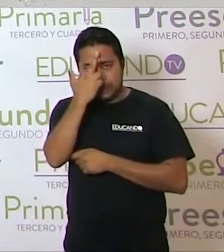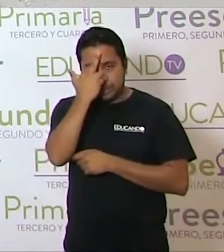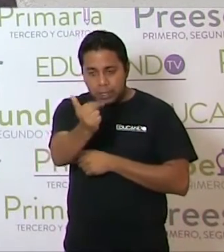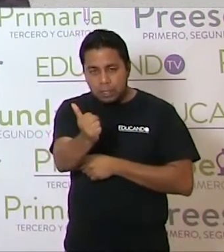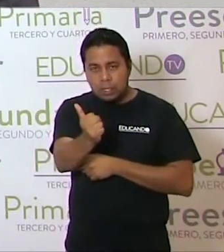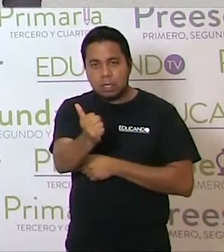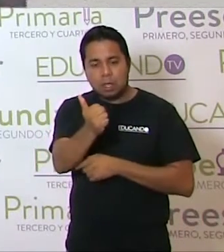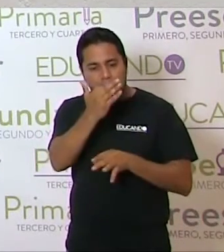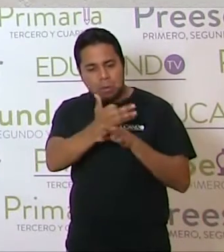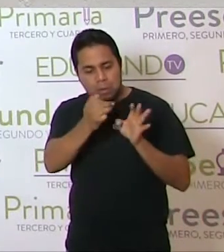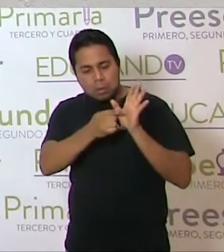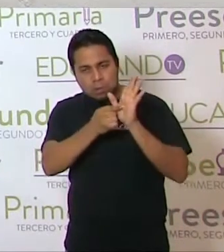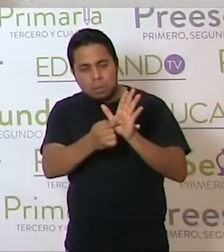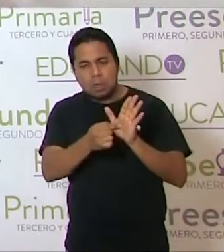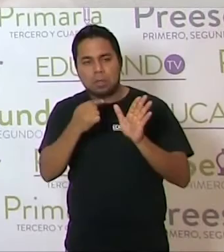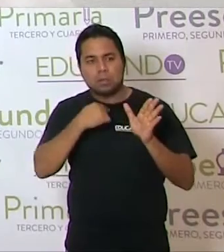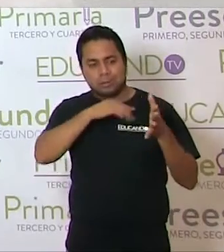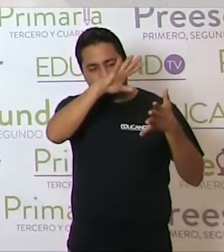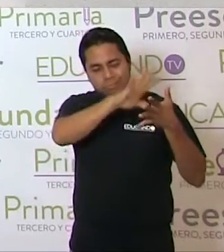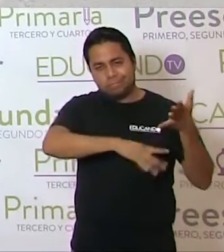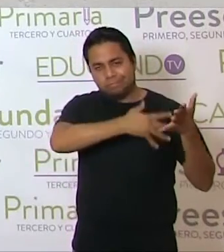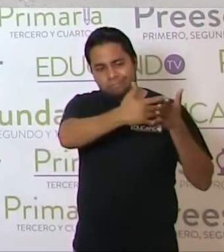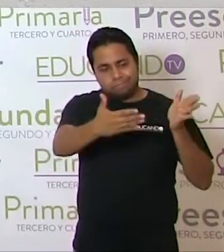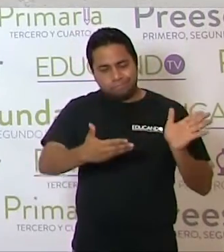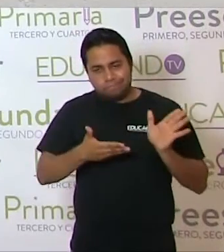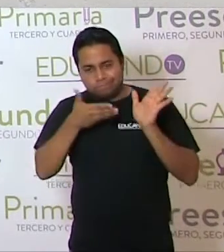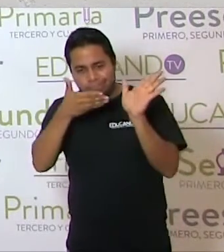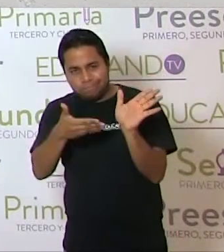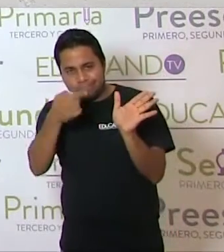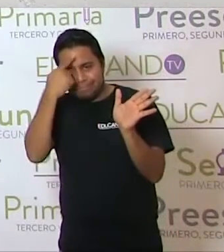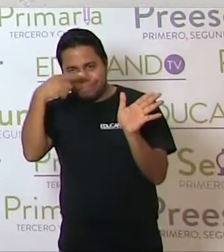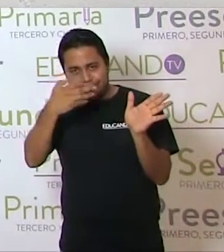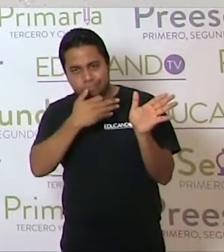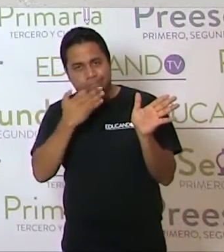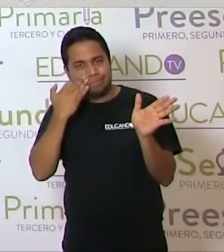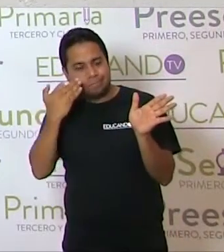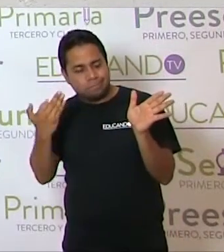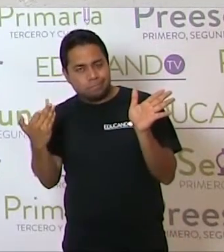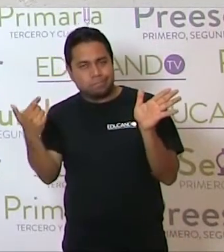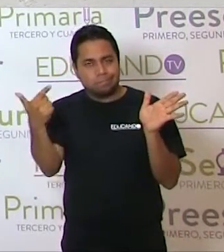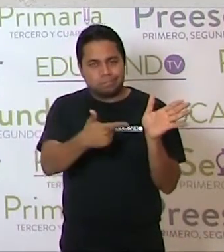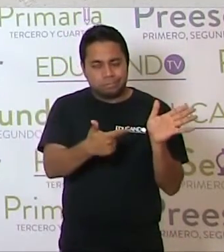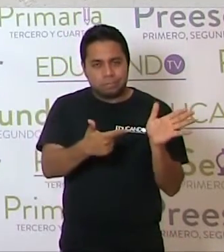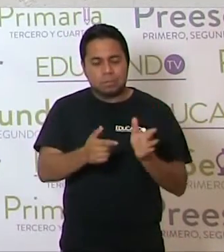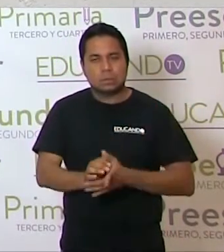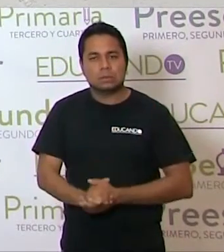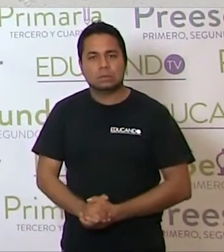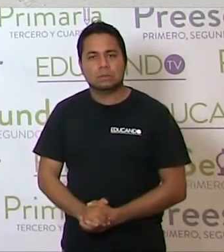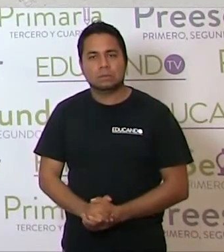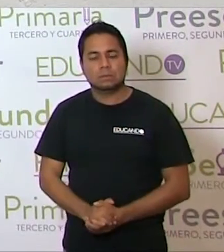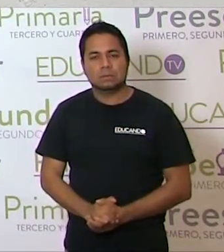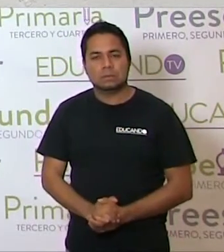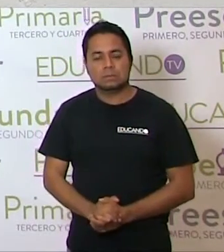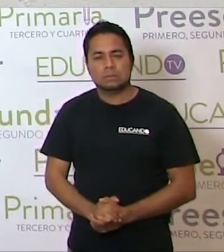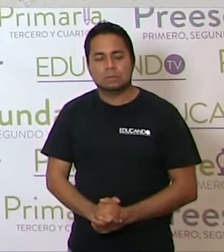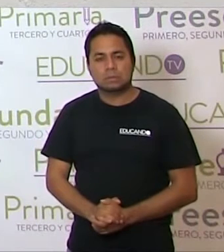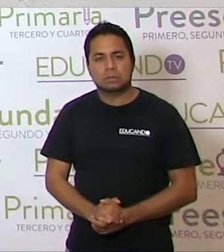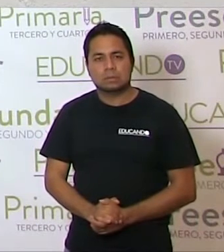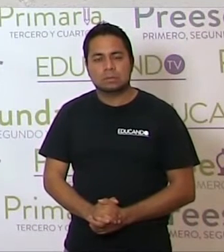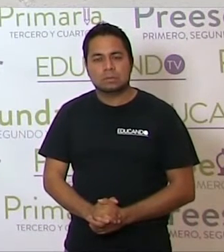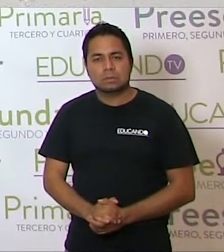traje esta tabla para que ustedes vean cómo se pueden